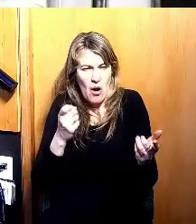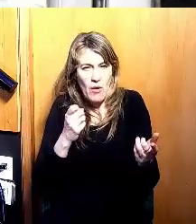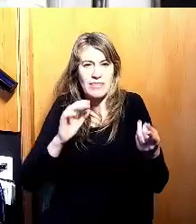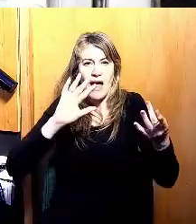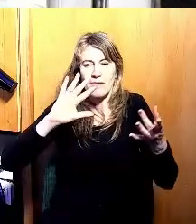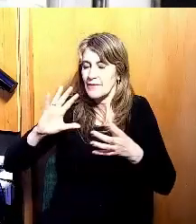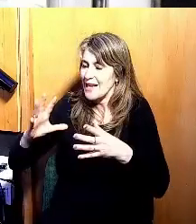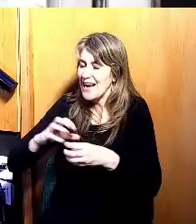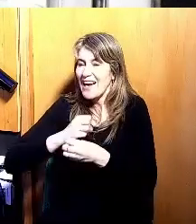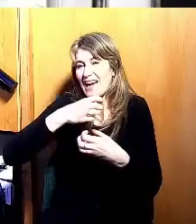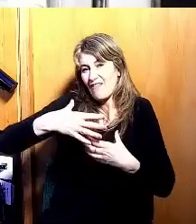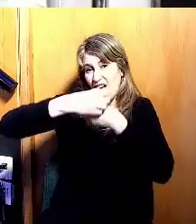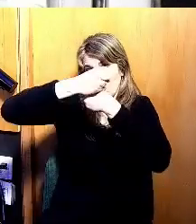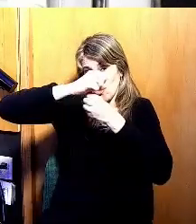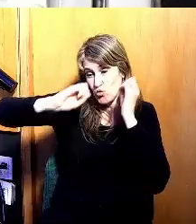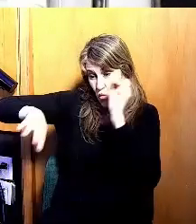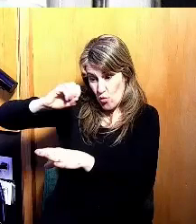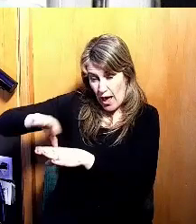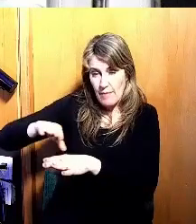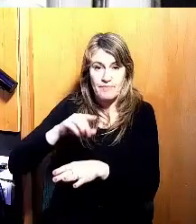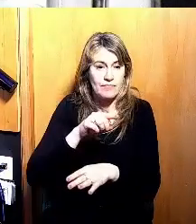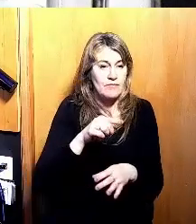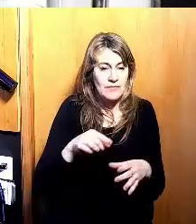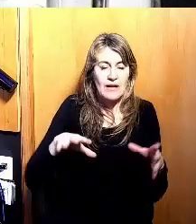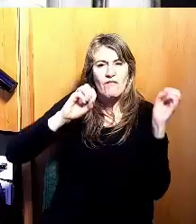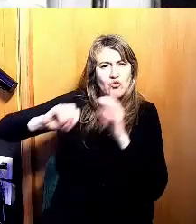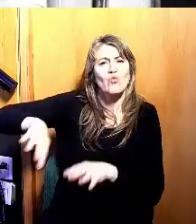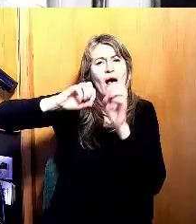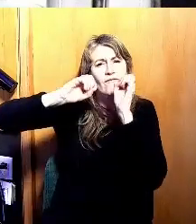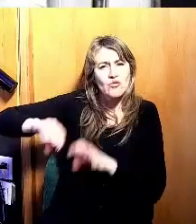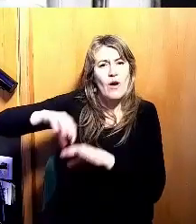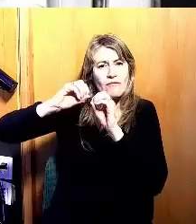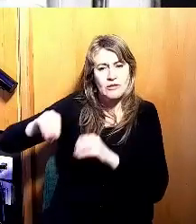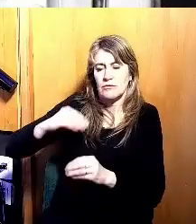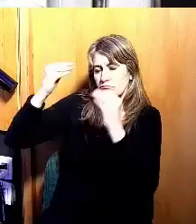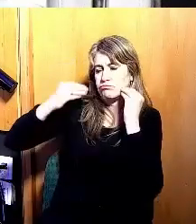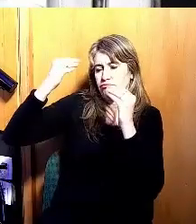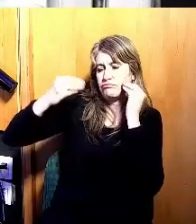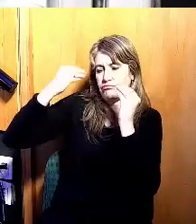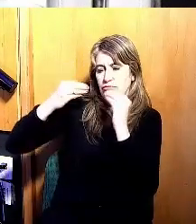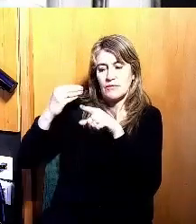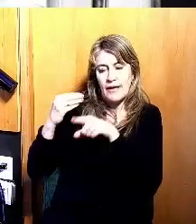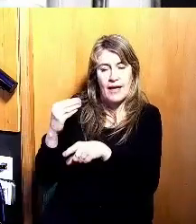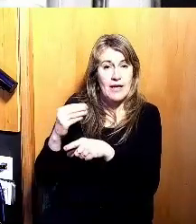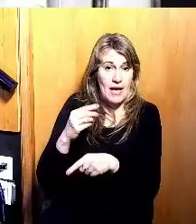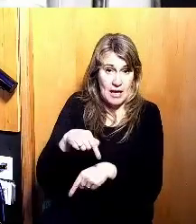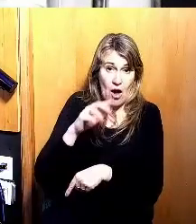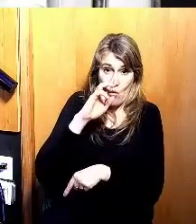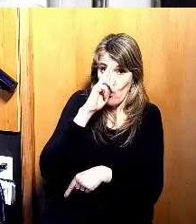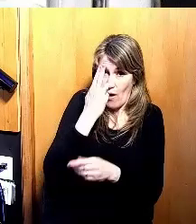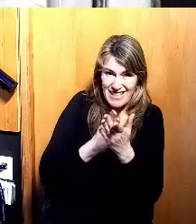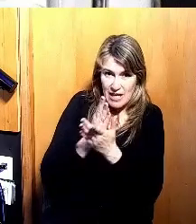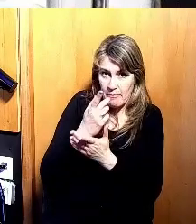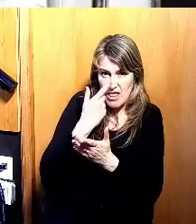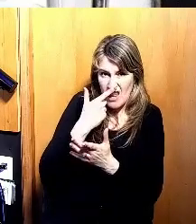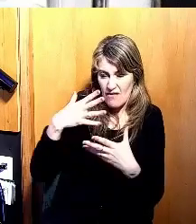climático y residuos en un país donde la gran preocupación eran los residuos. Entonces quizá esa podía ser la puerta de entrada para hacer global un